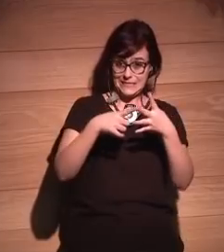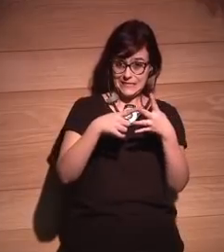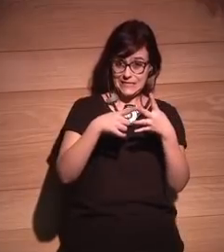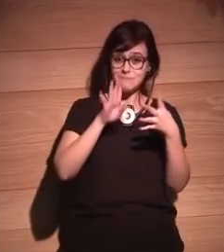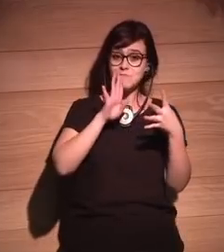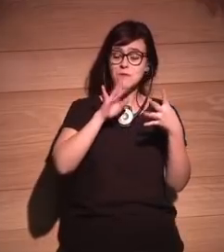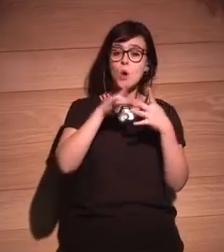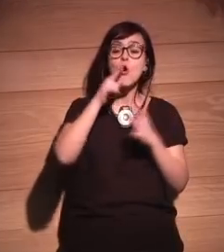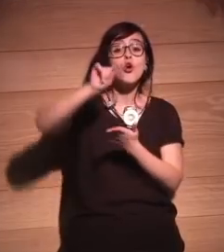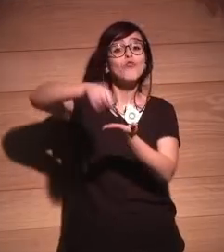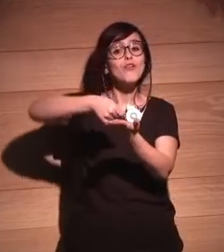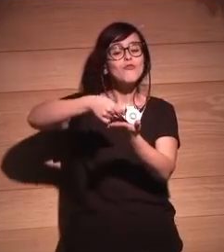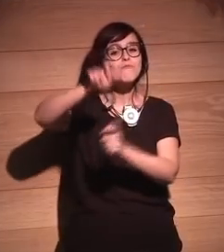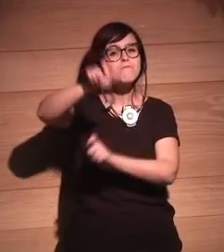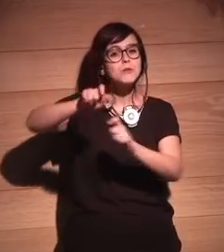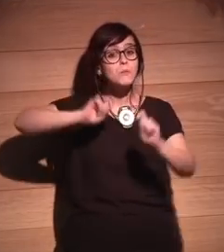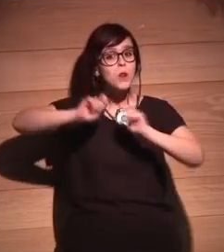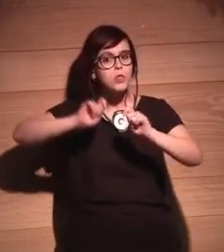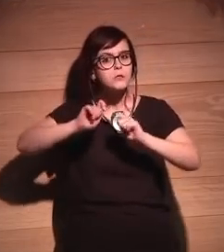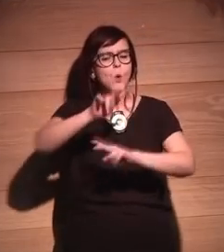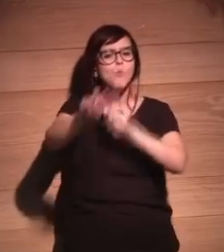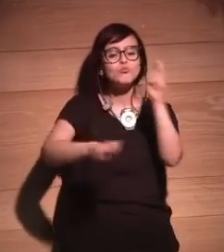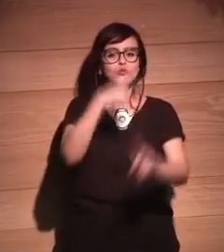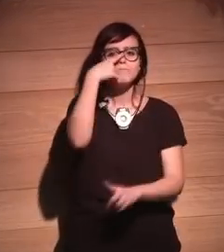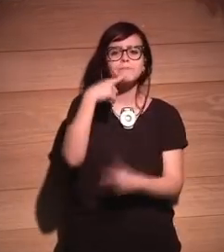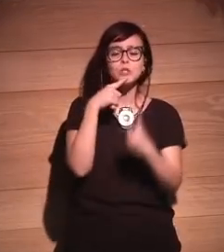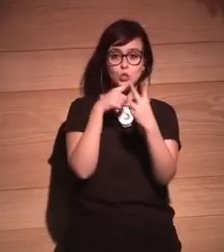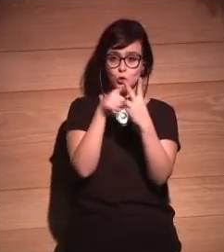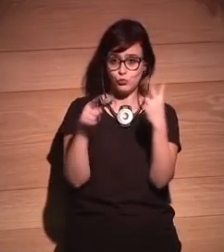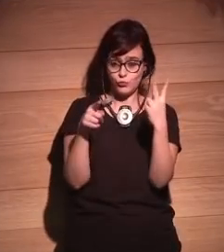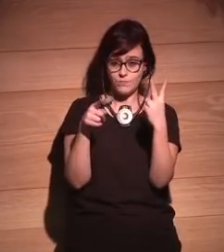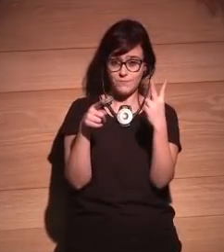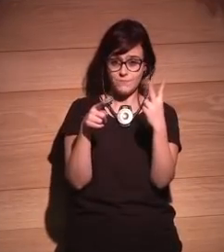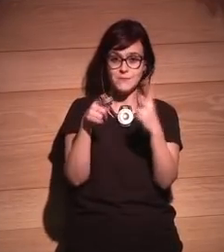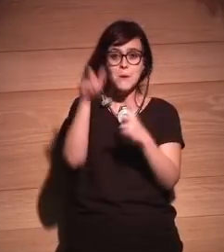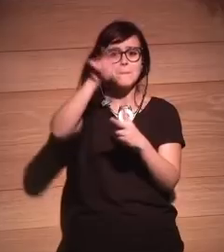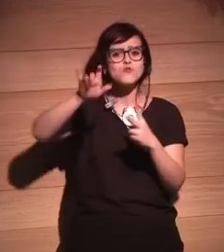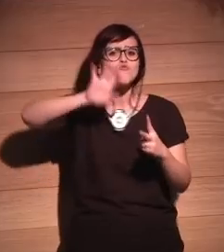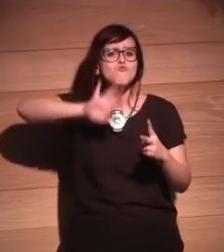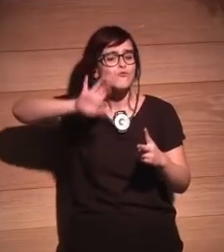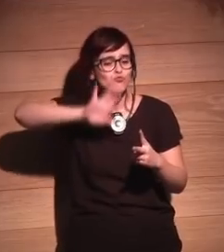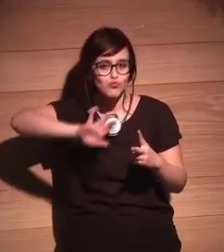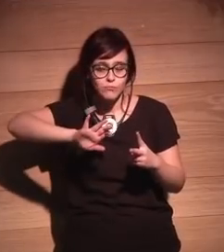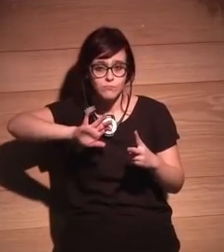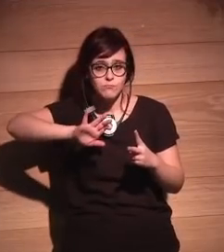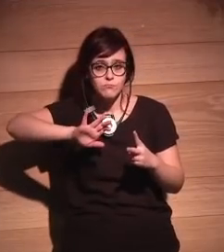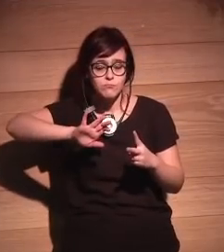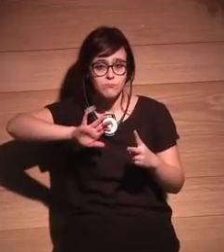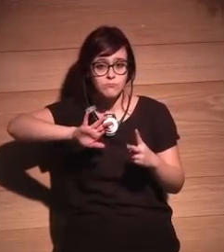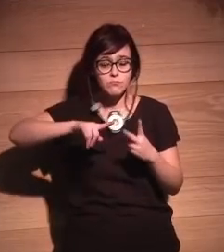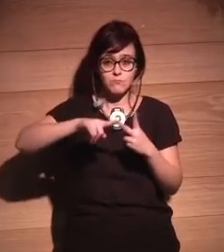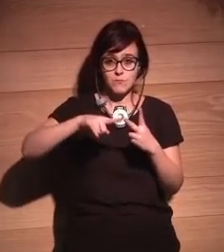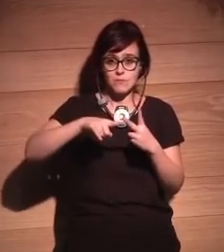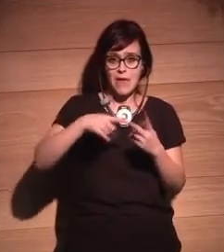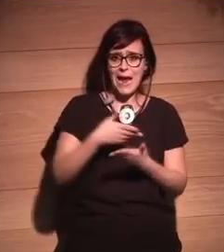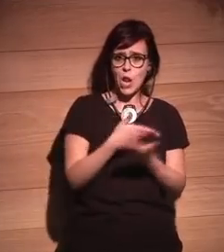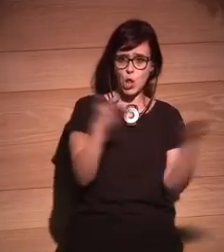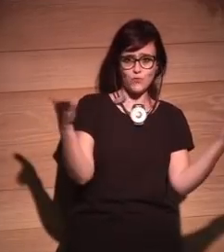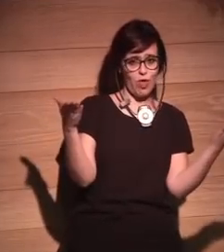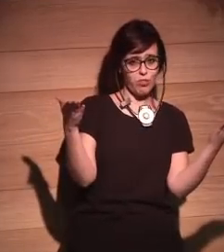contrato a periodistas, busco 2 cosas únicamente: personas que tengan curiosidad y